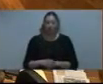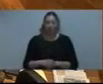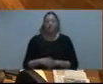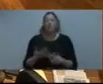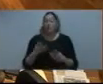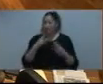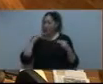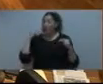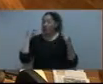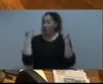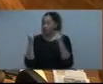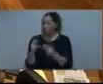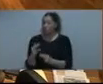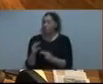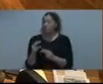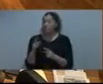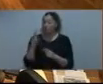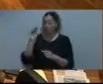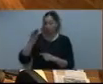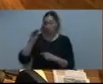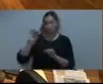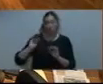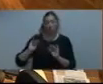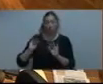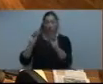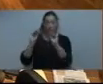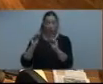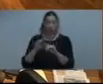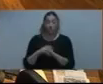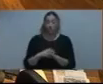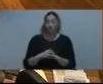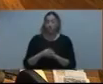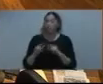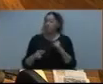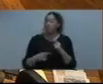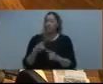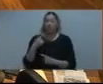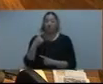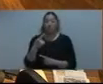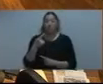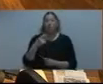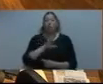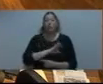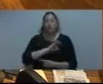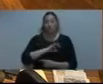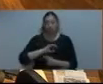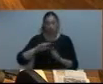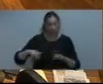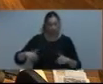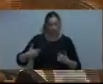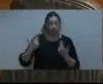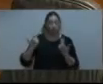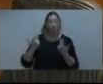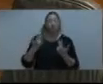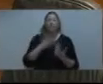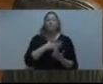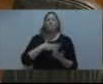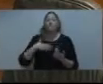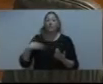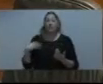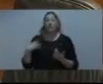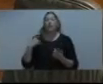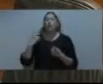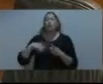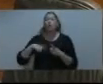Le contesto a su pregunta. De entrada, si me permite, señoría, quisiera hacerle dos